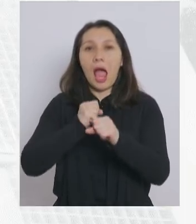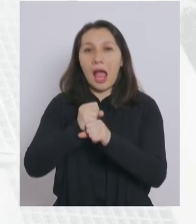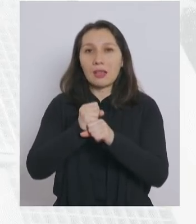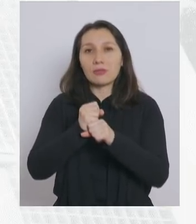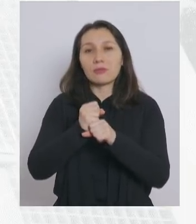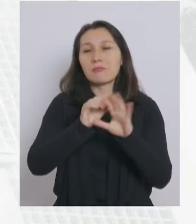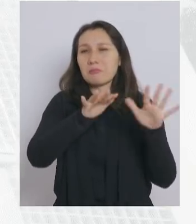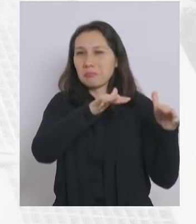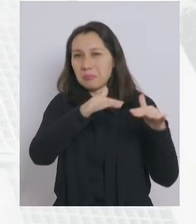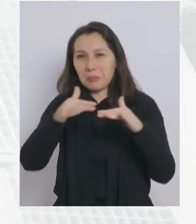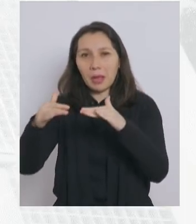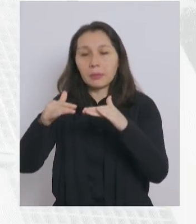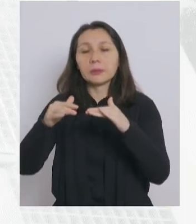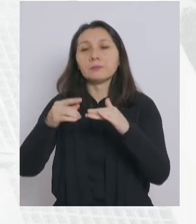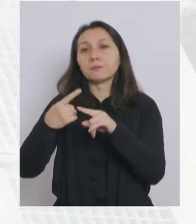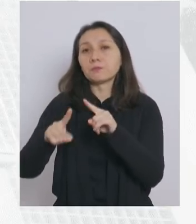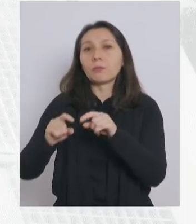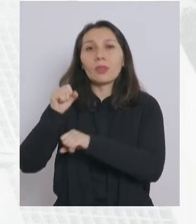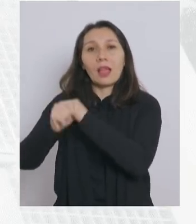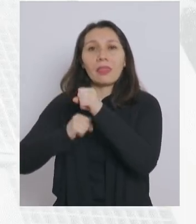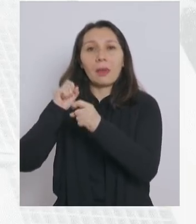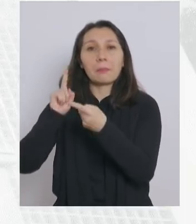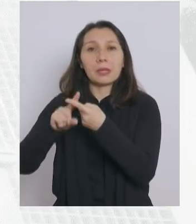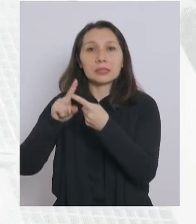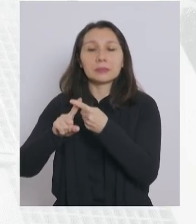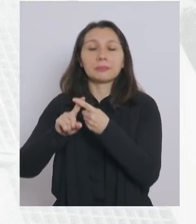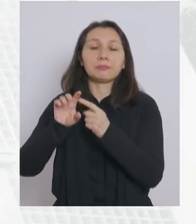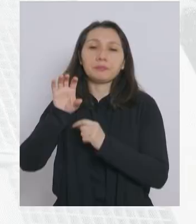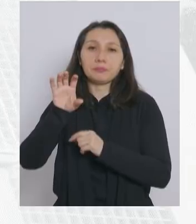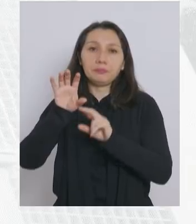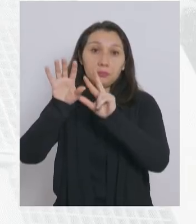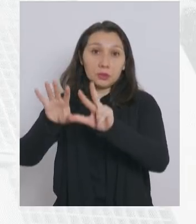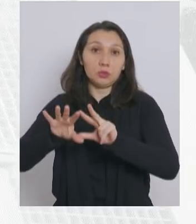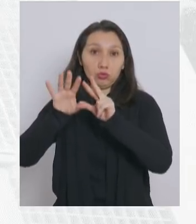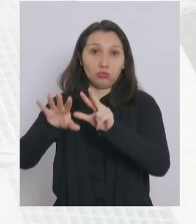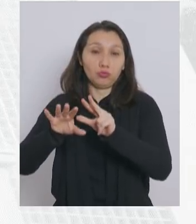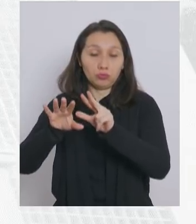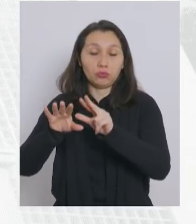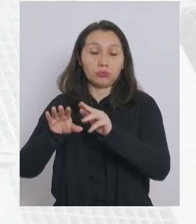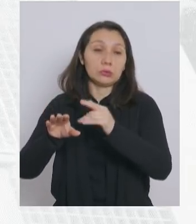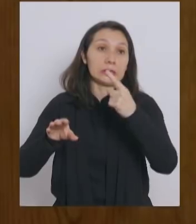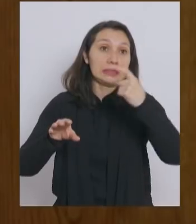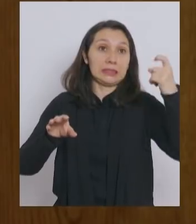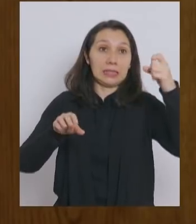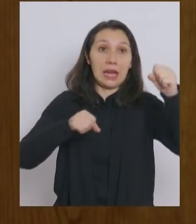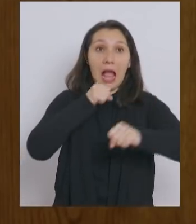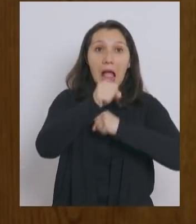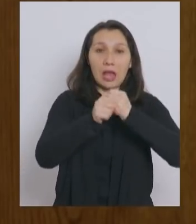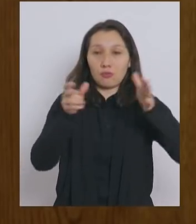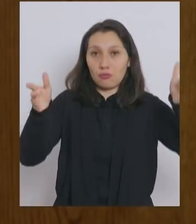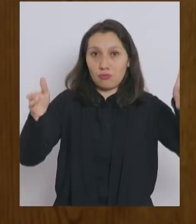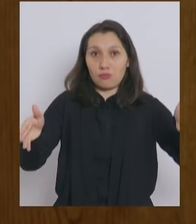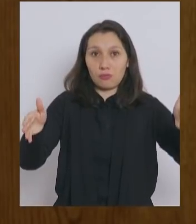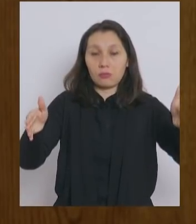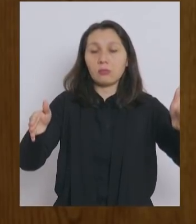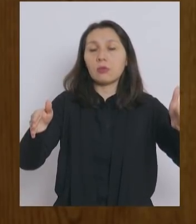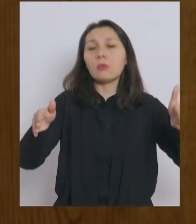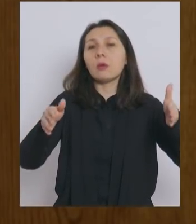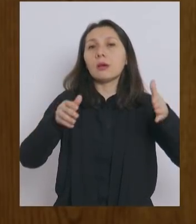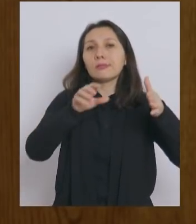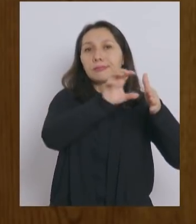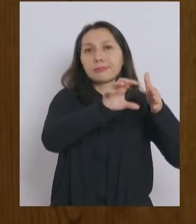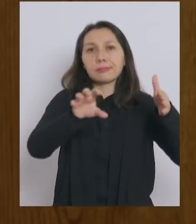y había un rango de edad de participantes entre 18 y 100 años y había una distribución